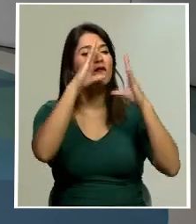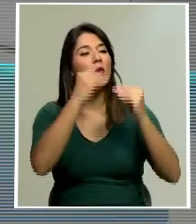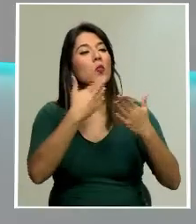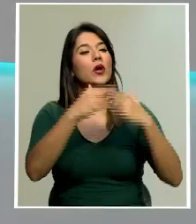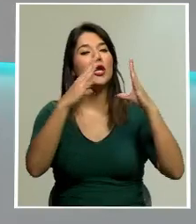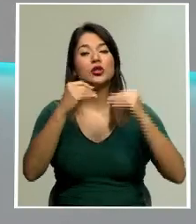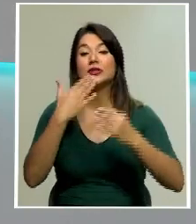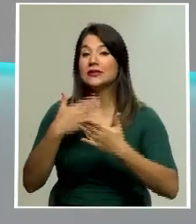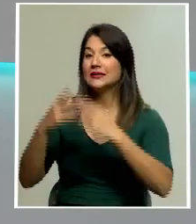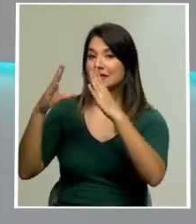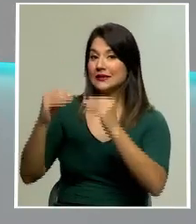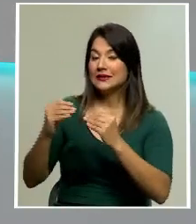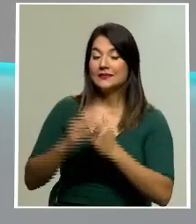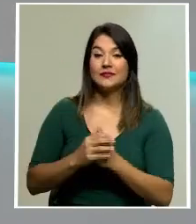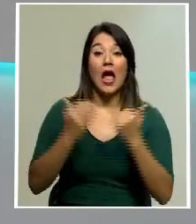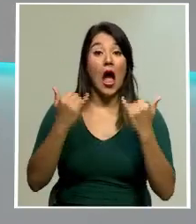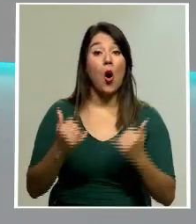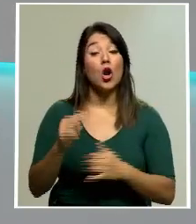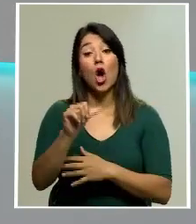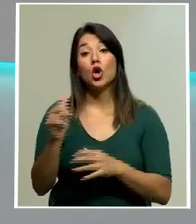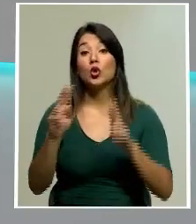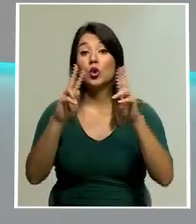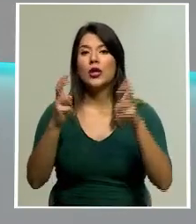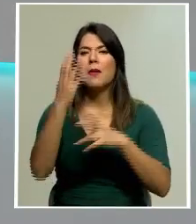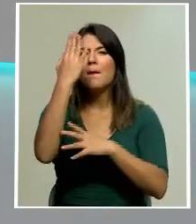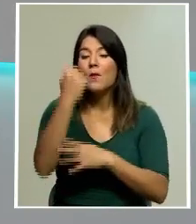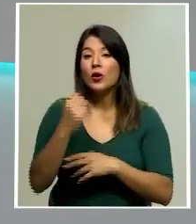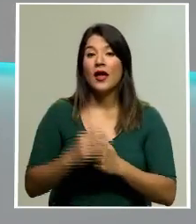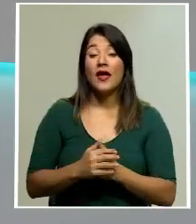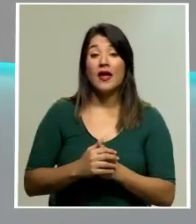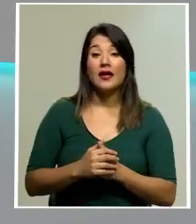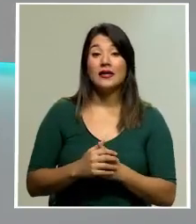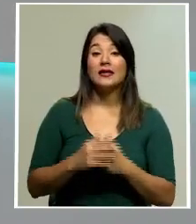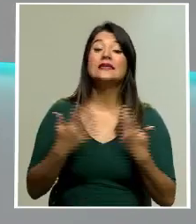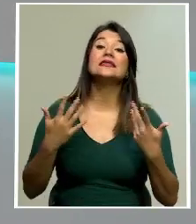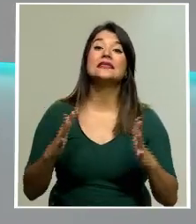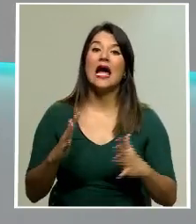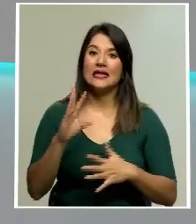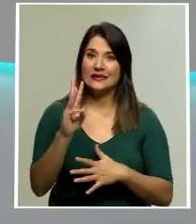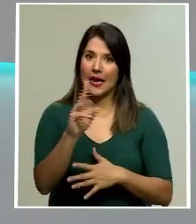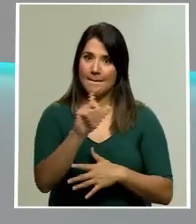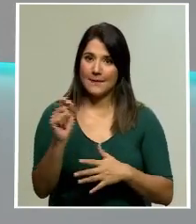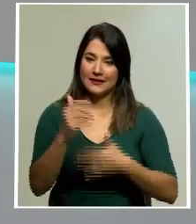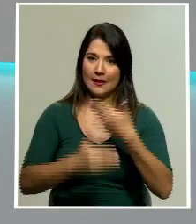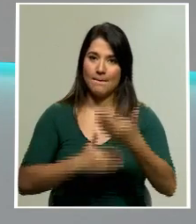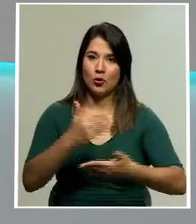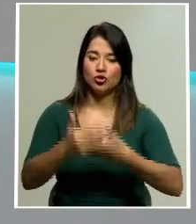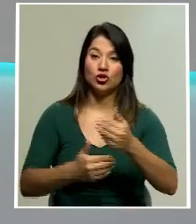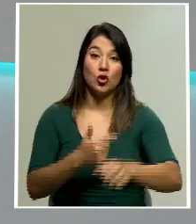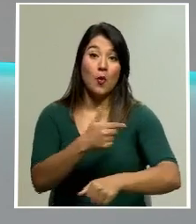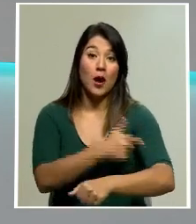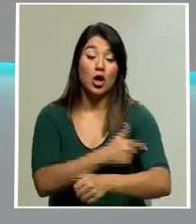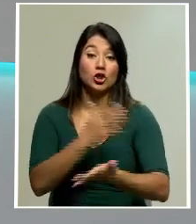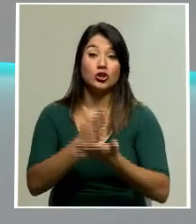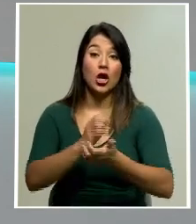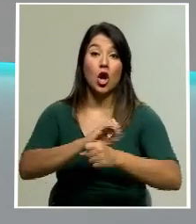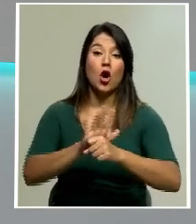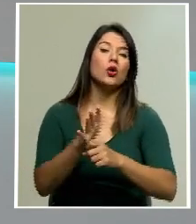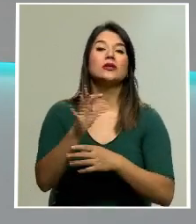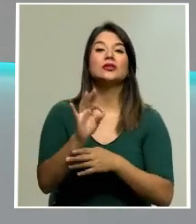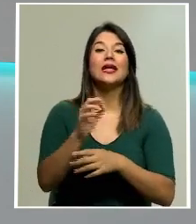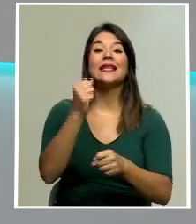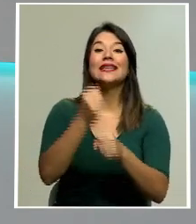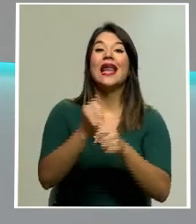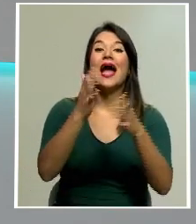noches. Y vamos a pasar a otros temas, porque a 6 meses de iniciada la vacunación, más bien, y es que el personal